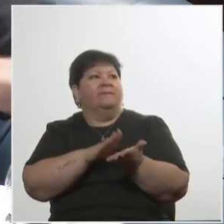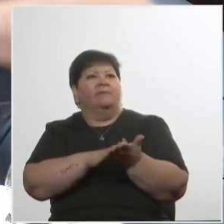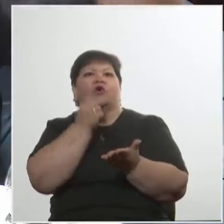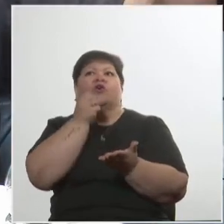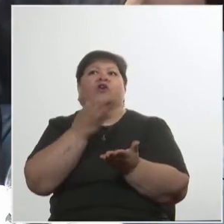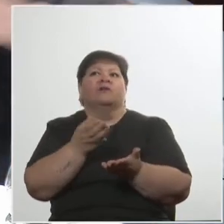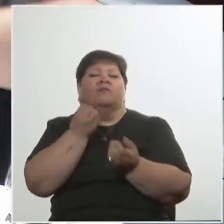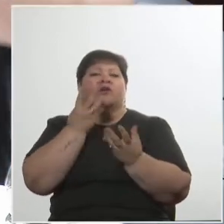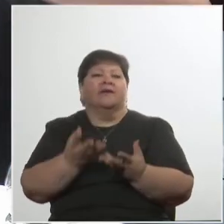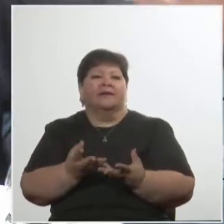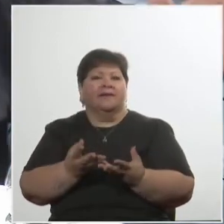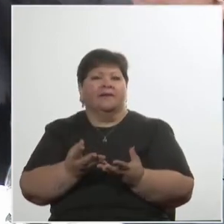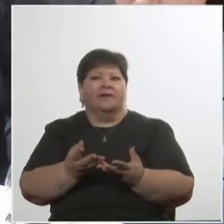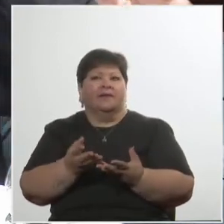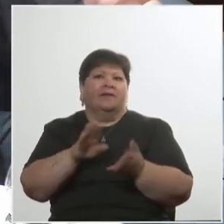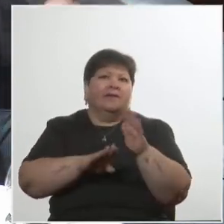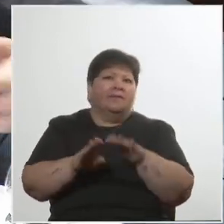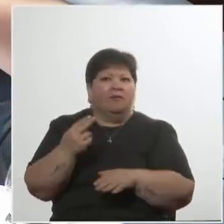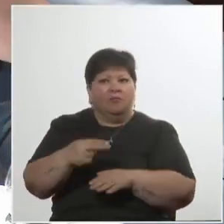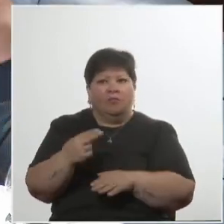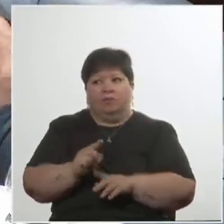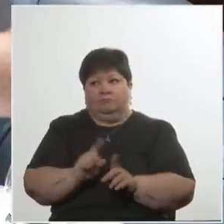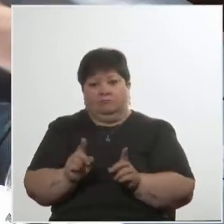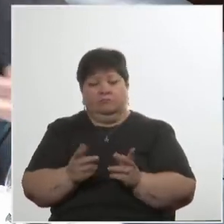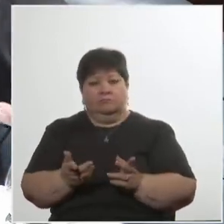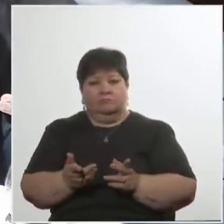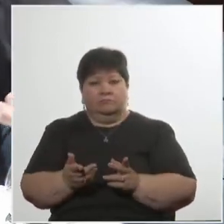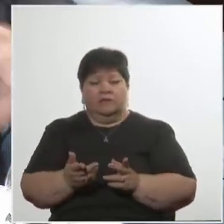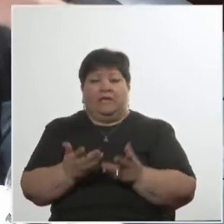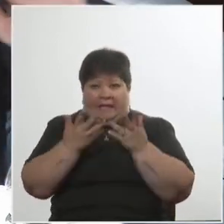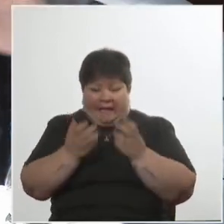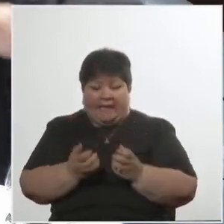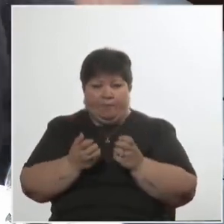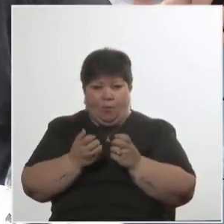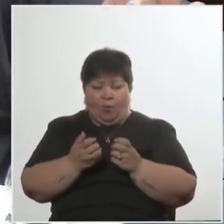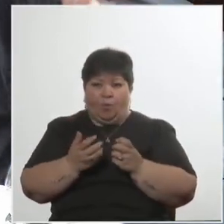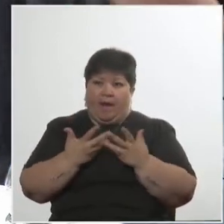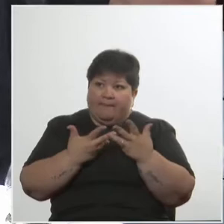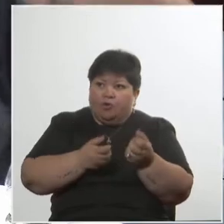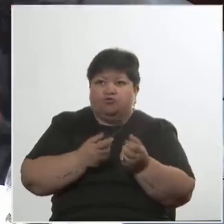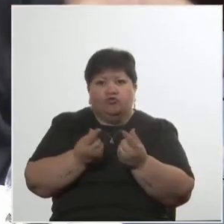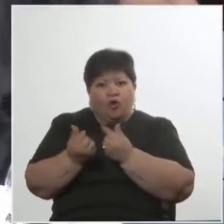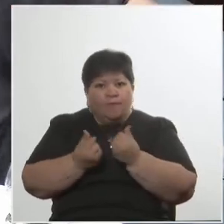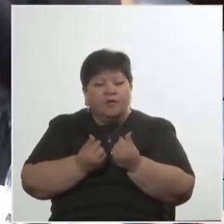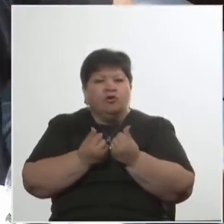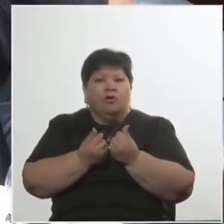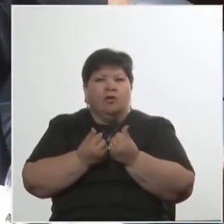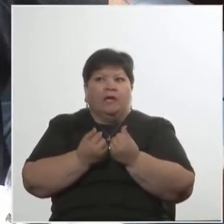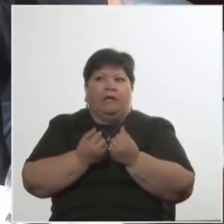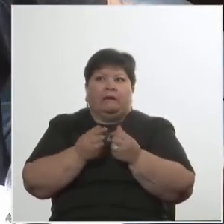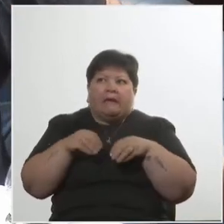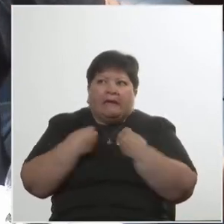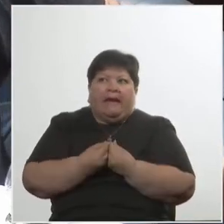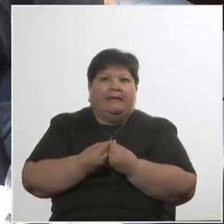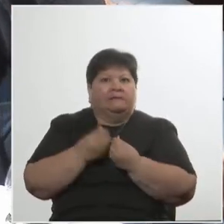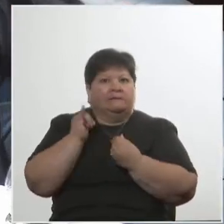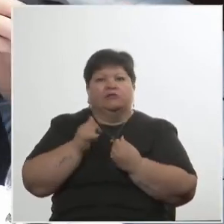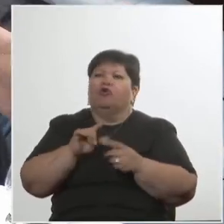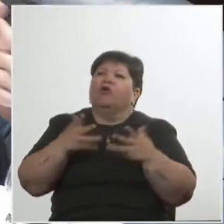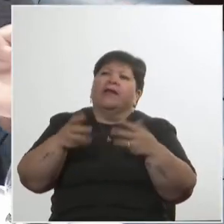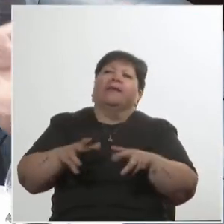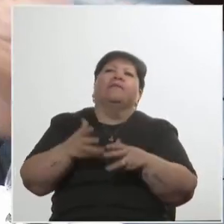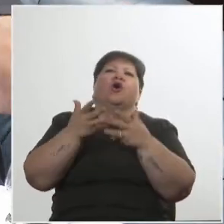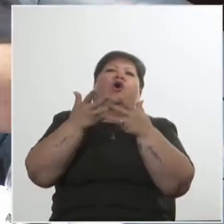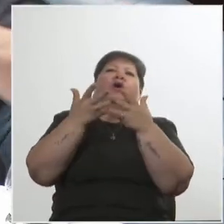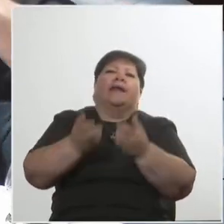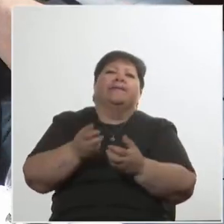qué nunca antes fueron reparados no queremos ir una reparación integral no No tampoco queremos queremos poner una fecha que